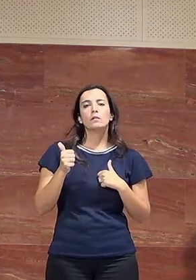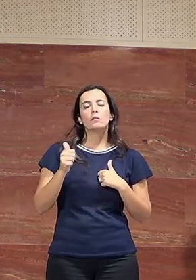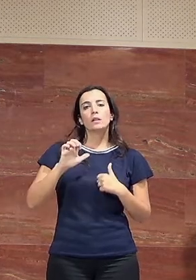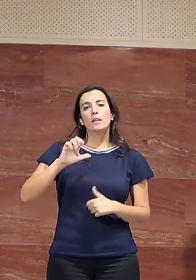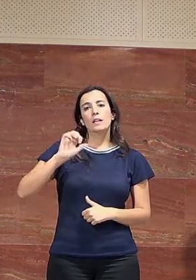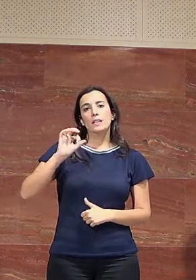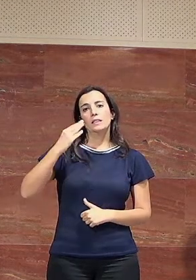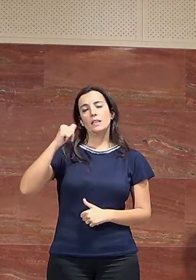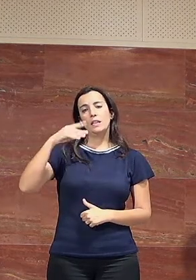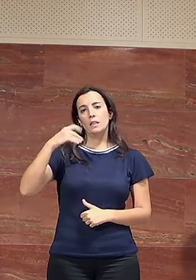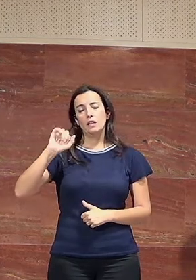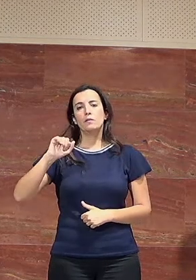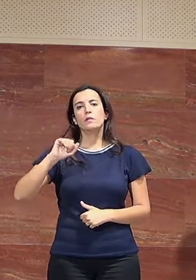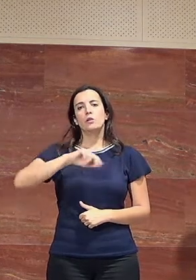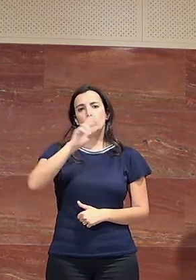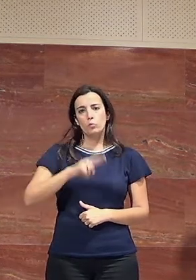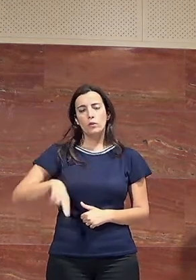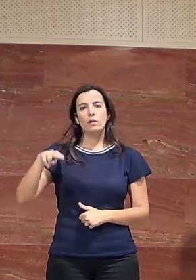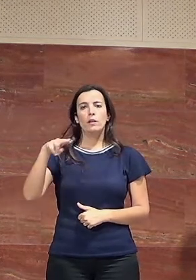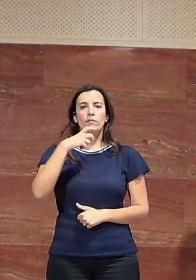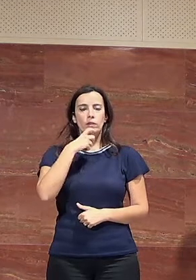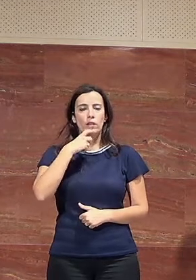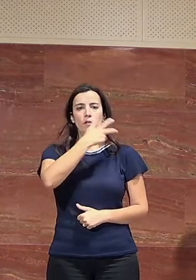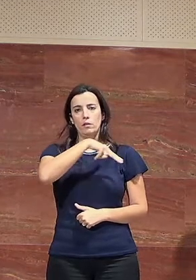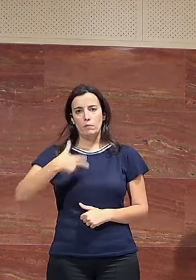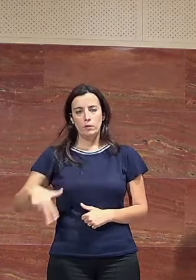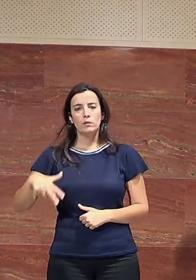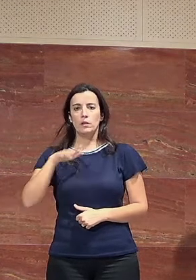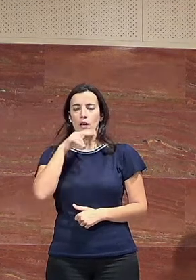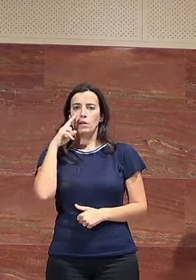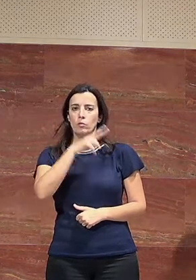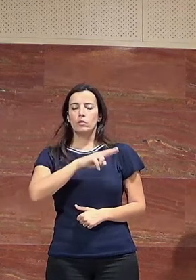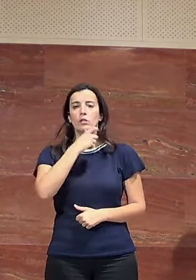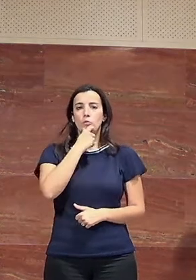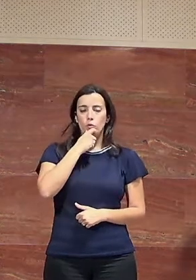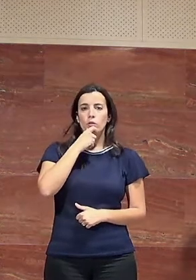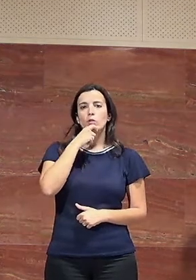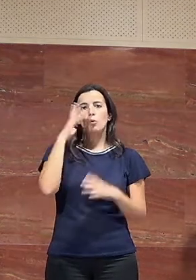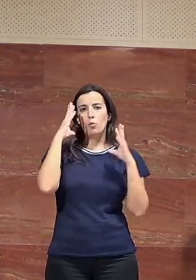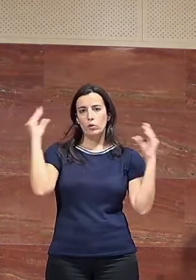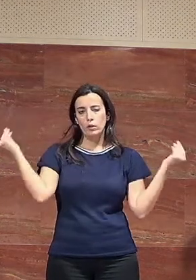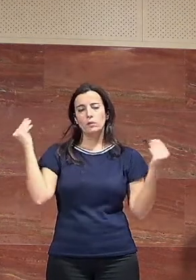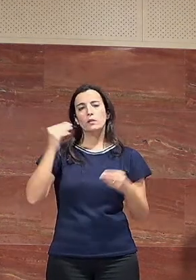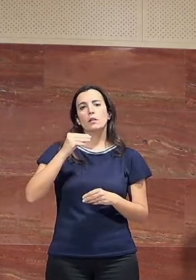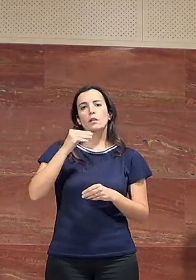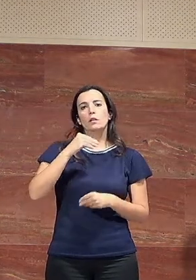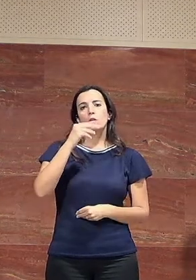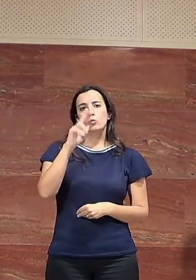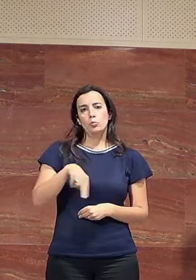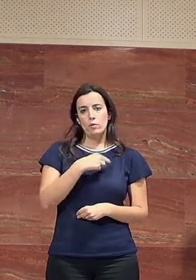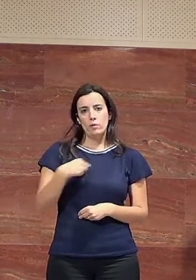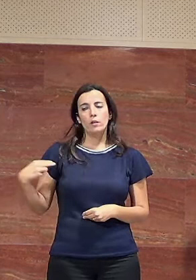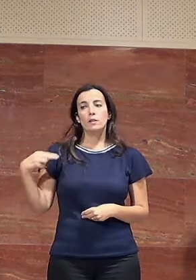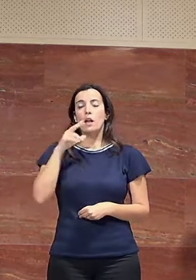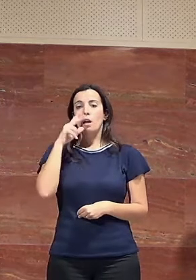Escandinavia, o sea, Suecia, Finlandia y Dinamarca, Reino Unido, Holanda, Suiza, y veréis